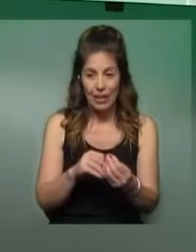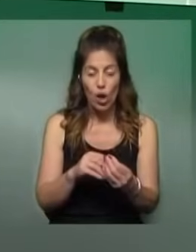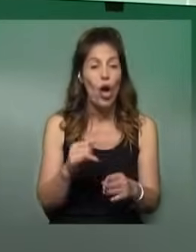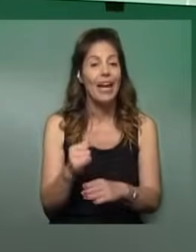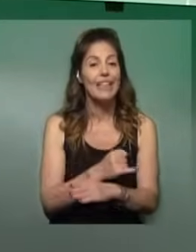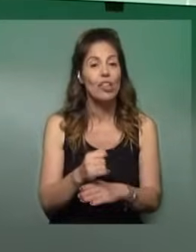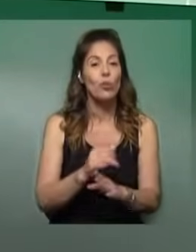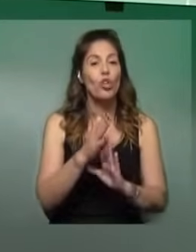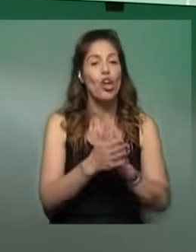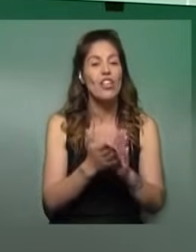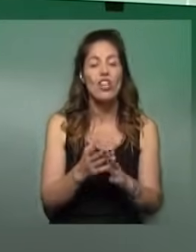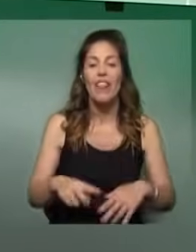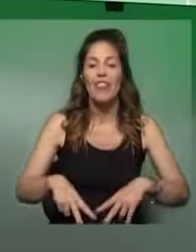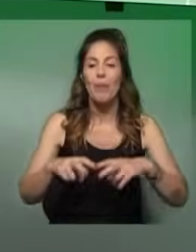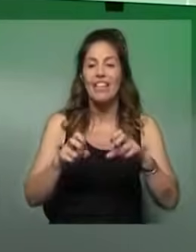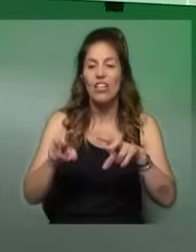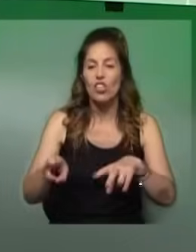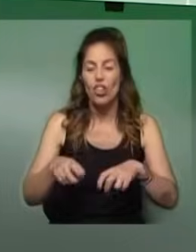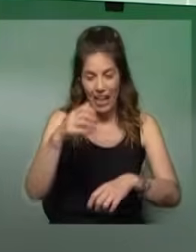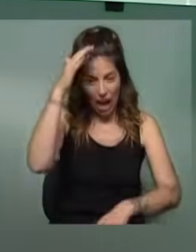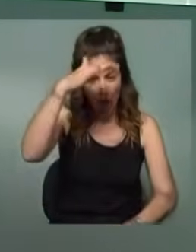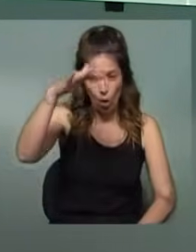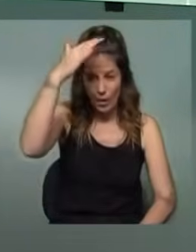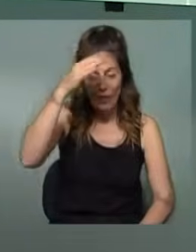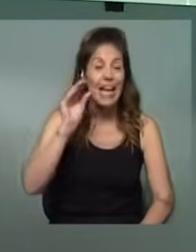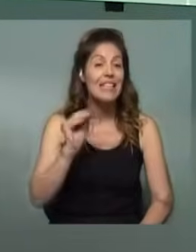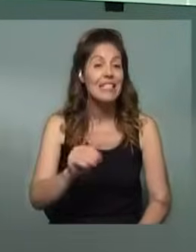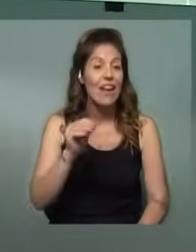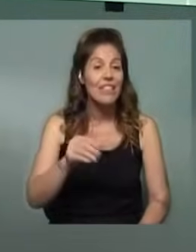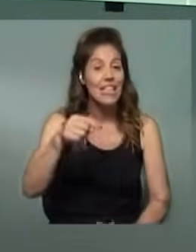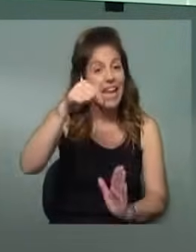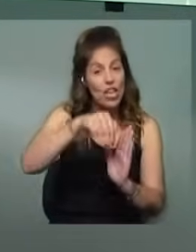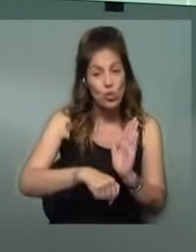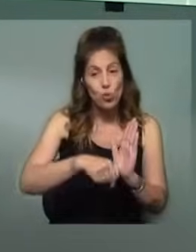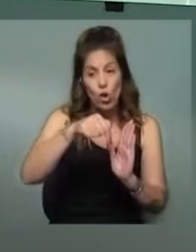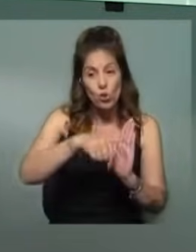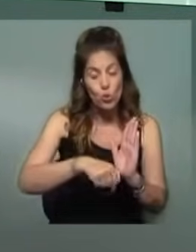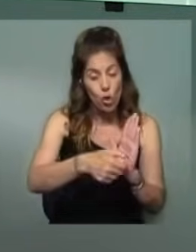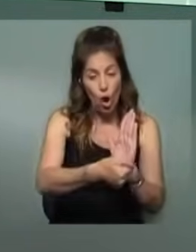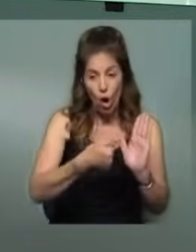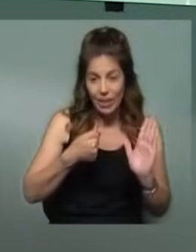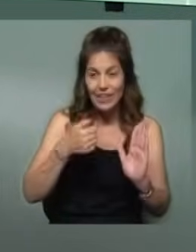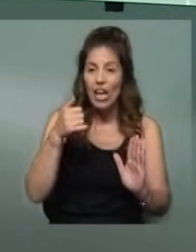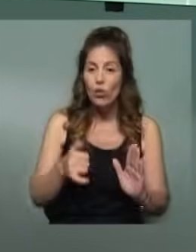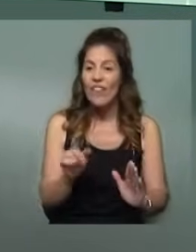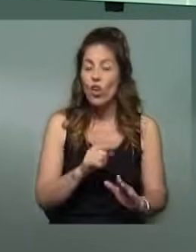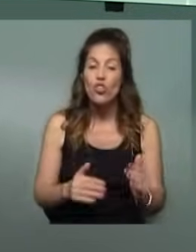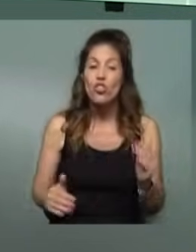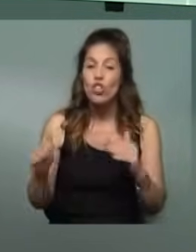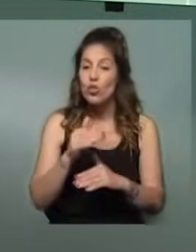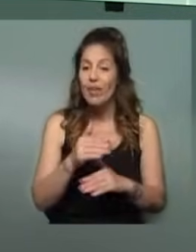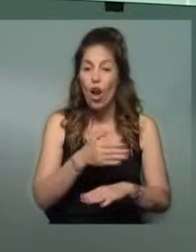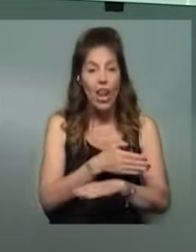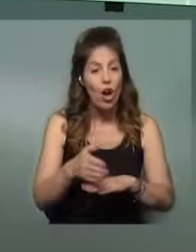Instituto Nacional de investigación agropecuaria el Lía se advierte que en el sur y el suroeste del país todavía no se superaron las